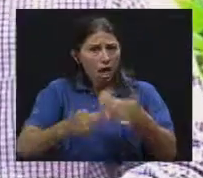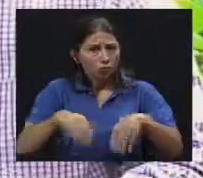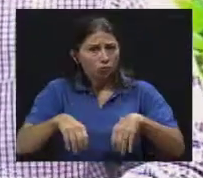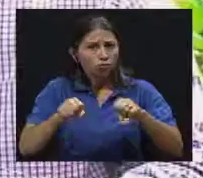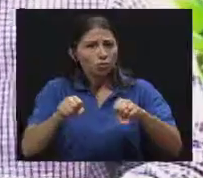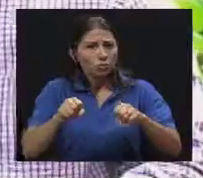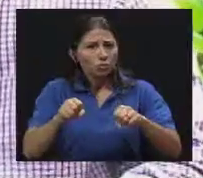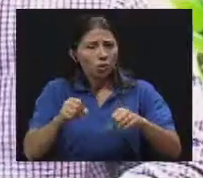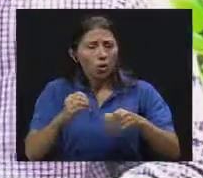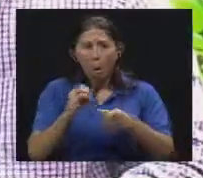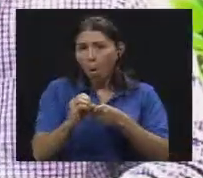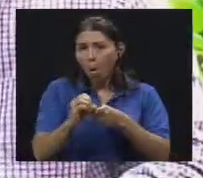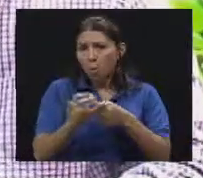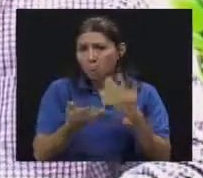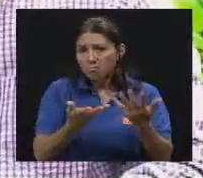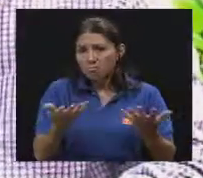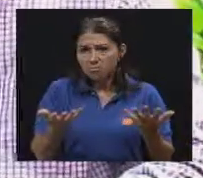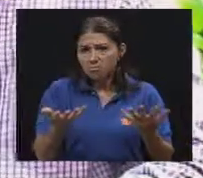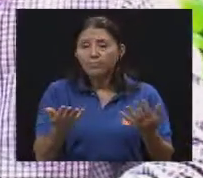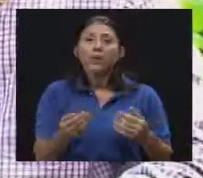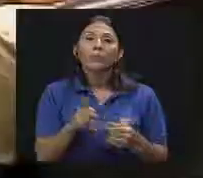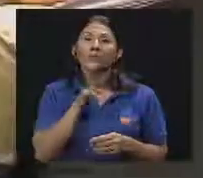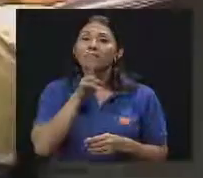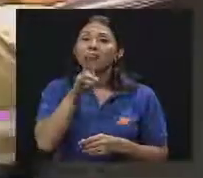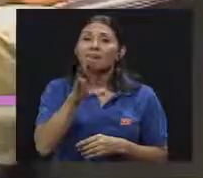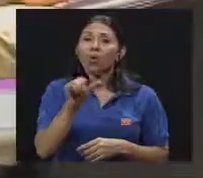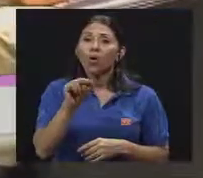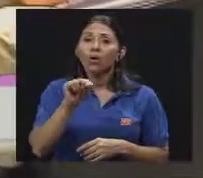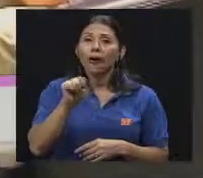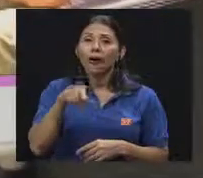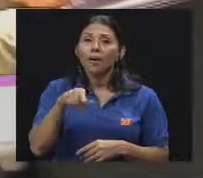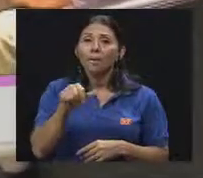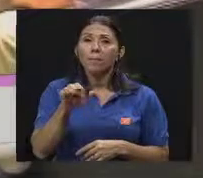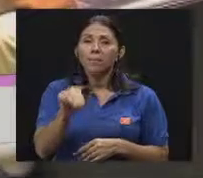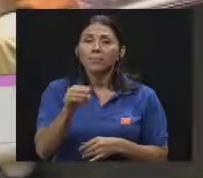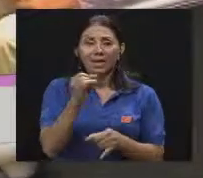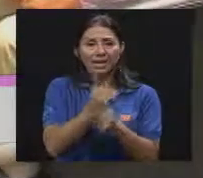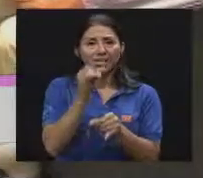uh-huh. de proyectos? ¿O es más que todo? Bueno, en realidad el CONAPAM es